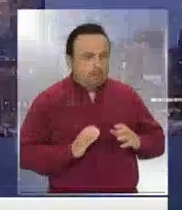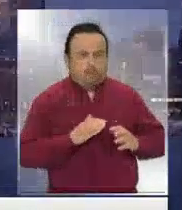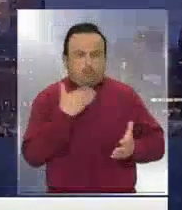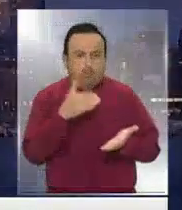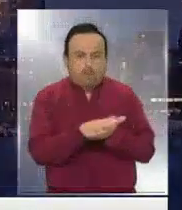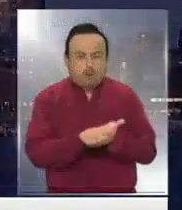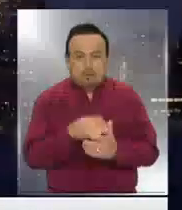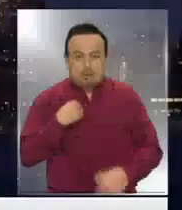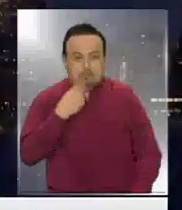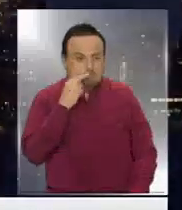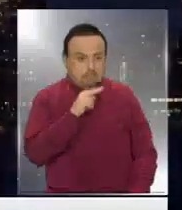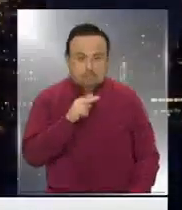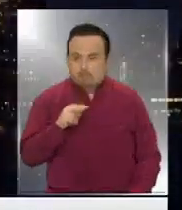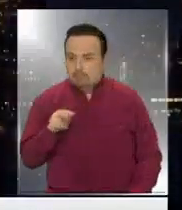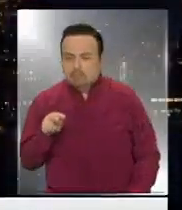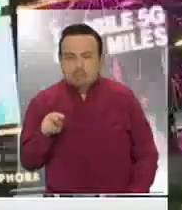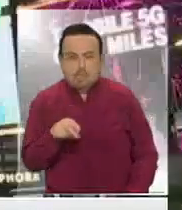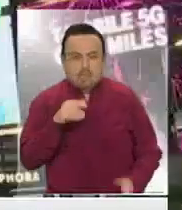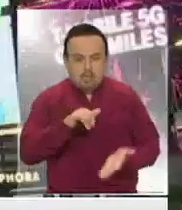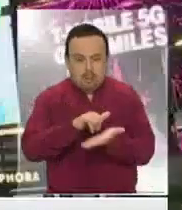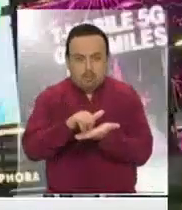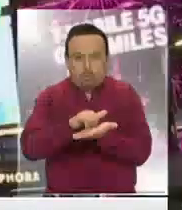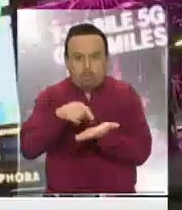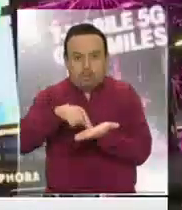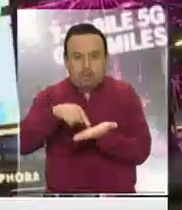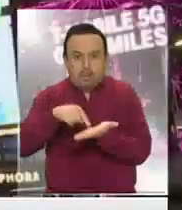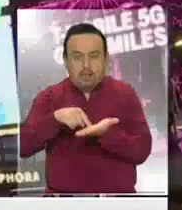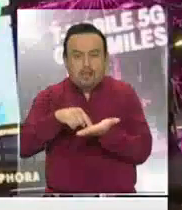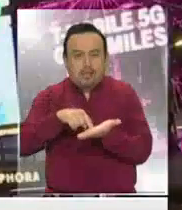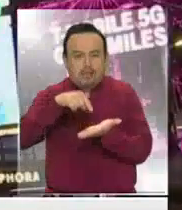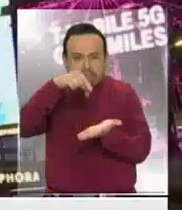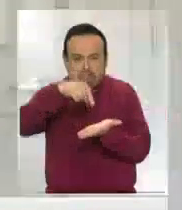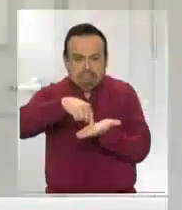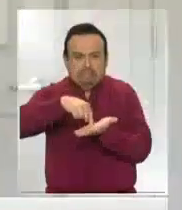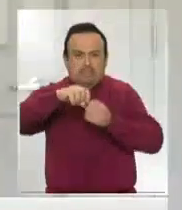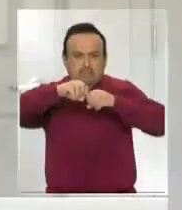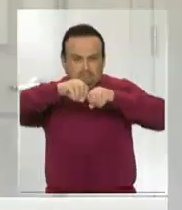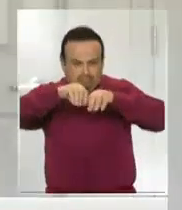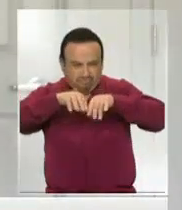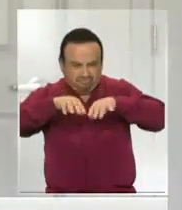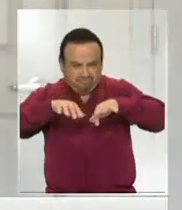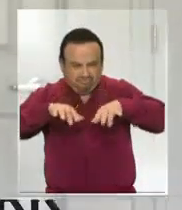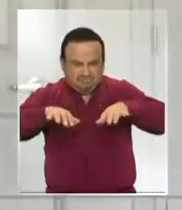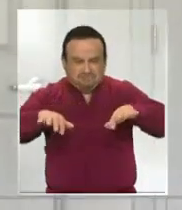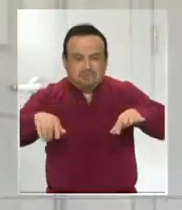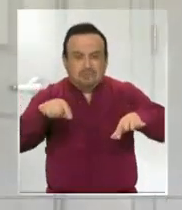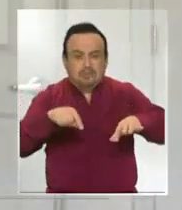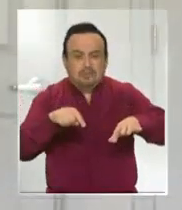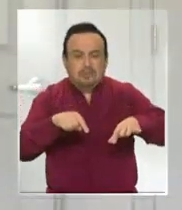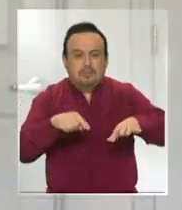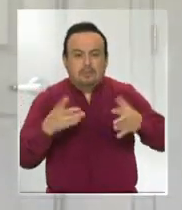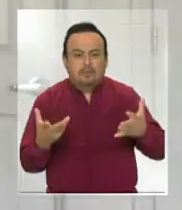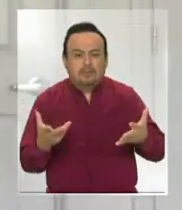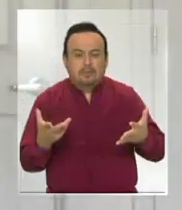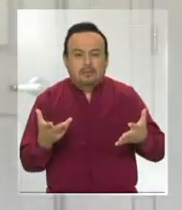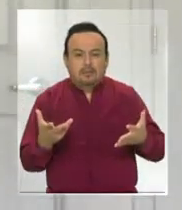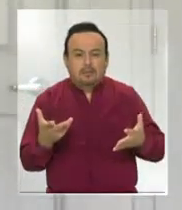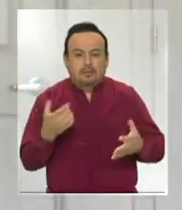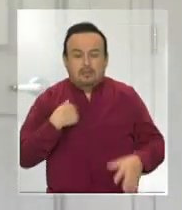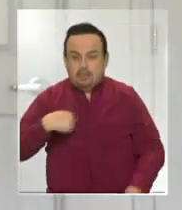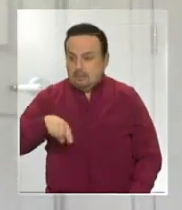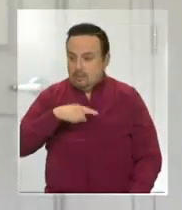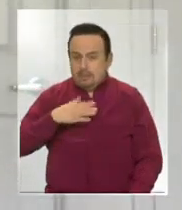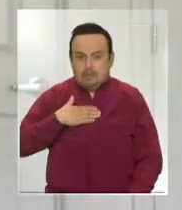Lo que estamos viendo hoy, donde Nueva York es casi el epicentro de esta pandemia, es algo que